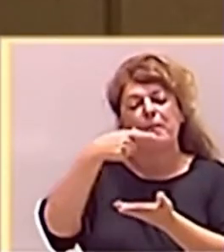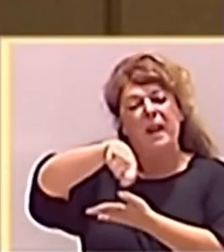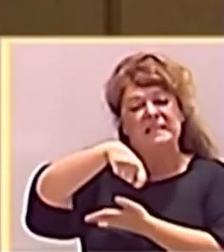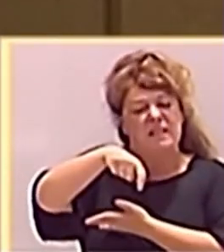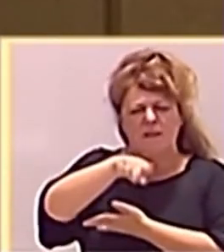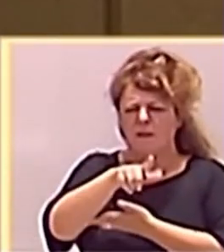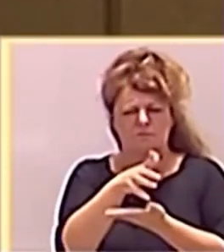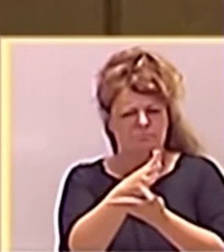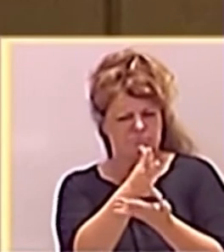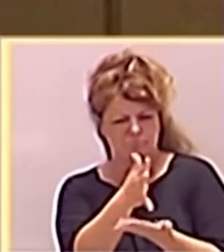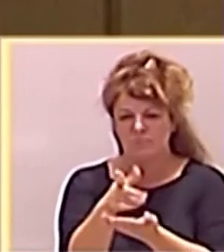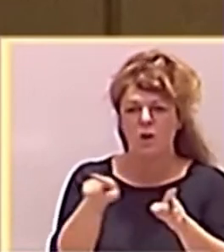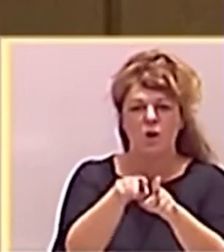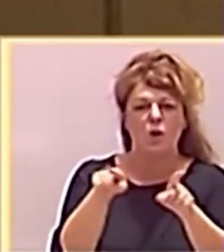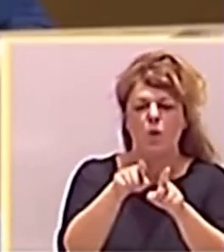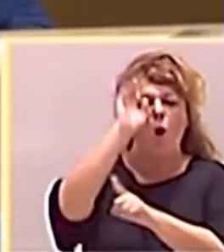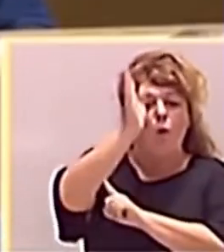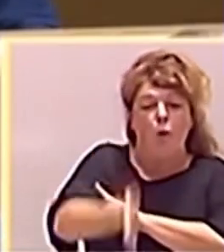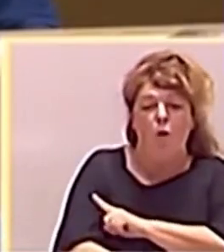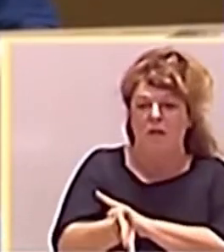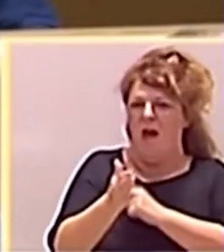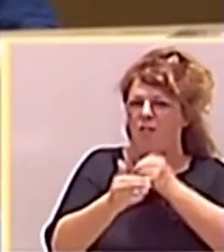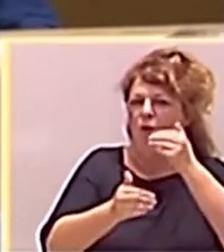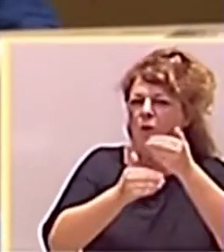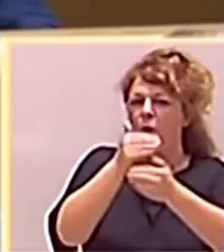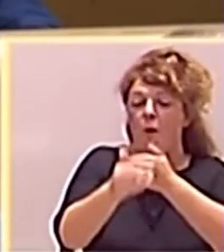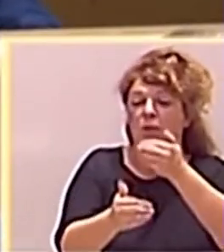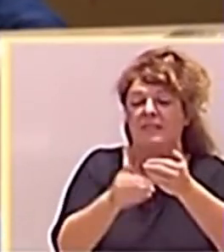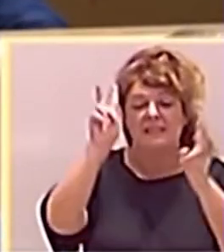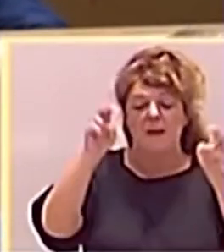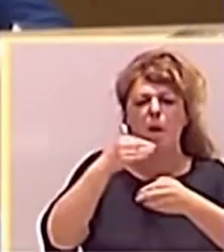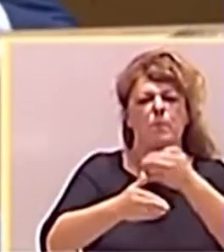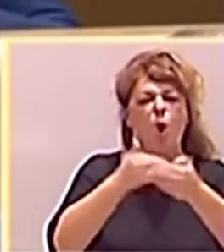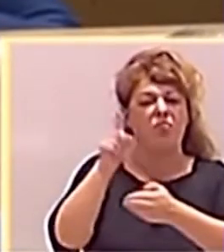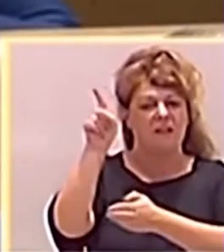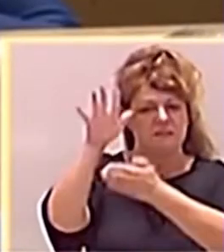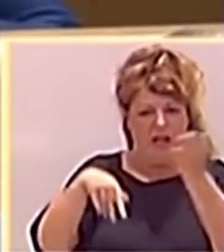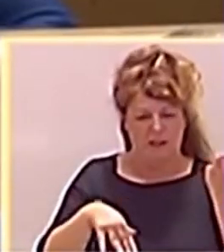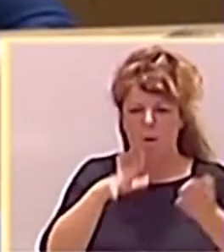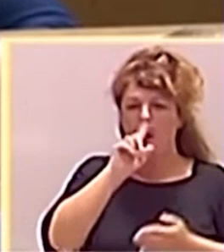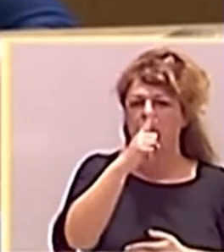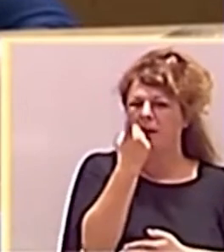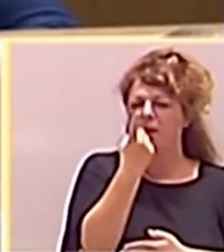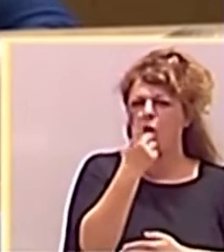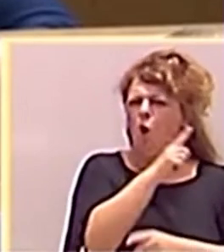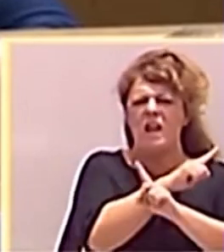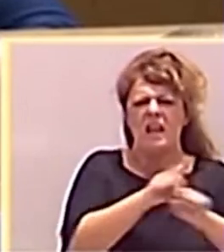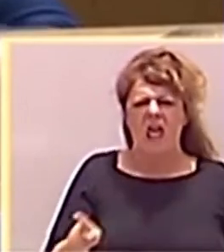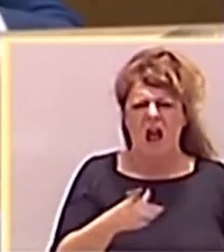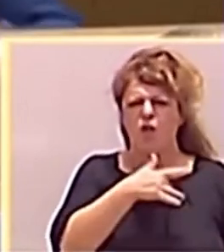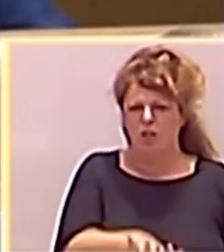misma ambigüedad que siguió en el caso de los condenados por el Procés, la misma. Primero negaron los indultos,